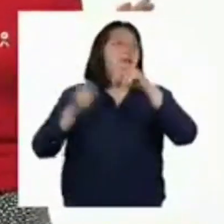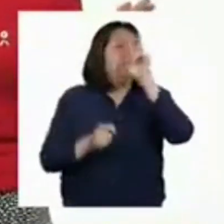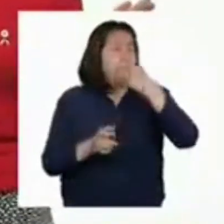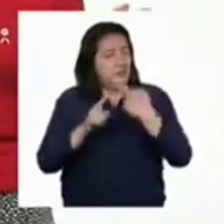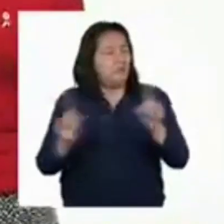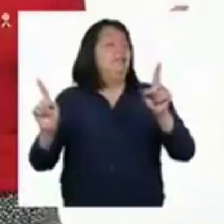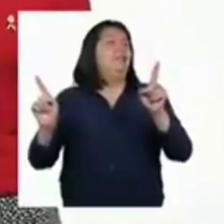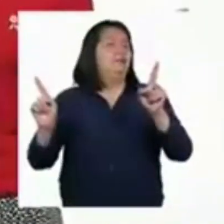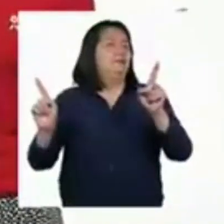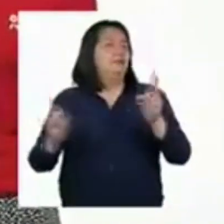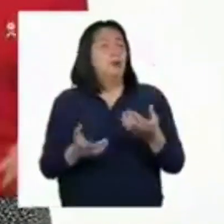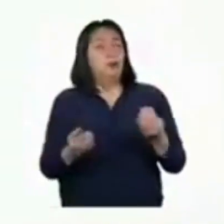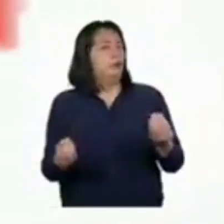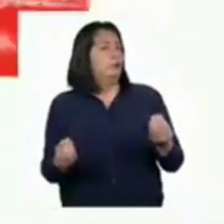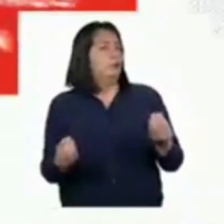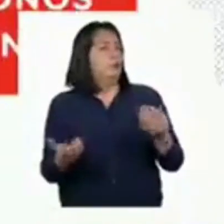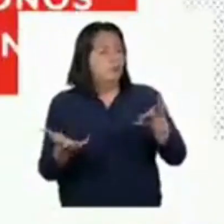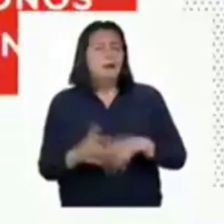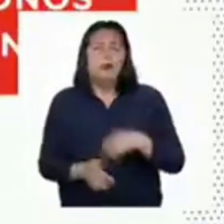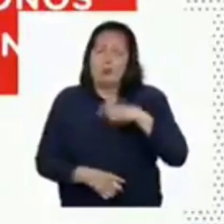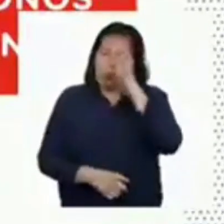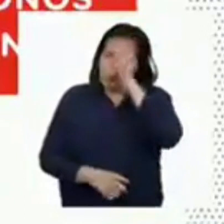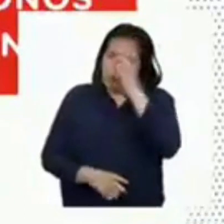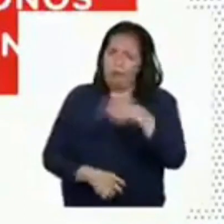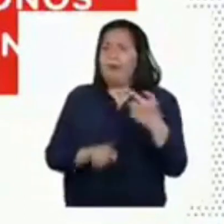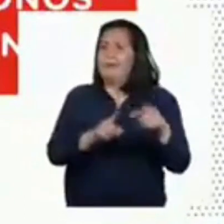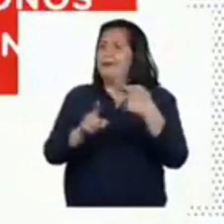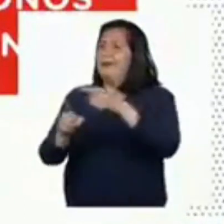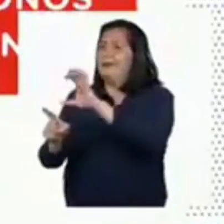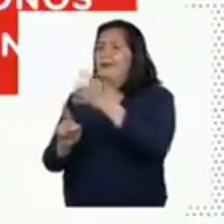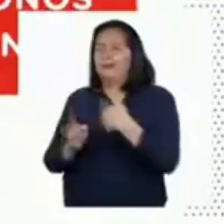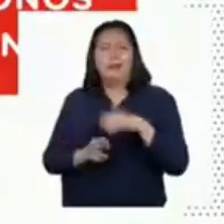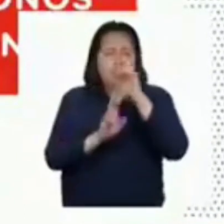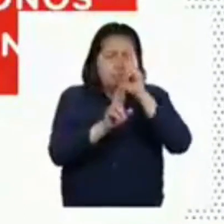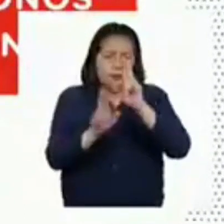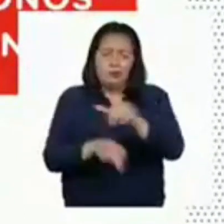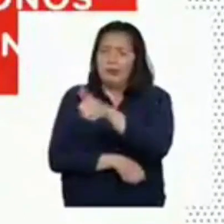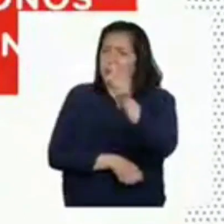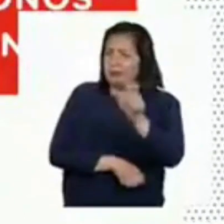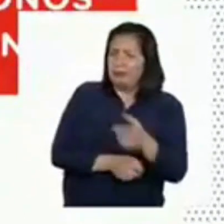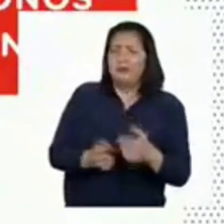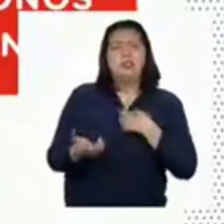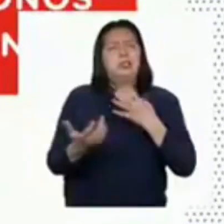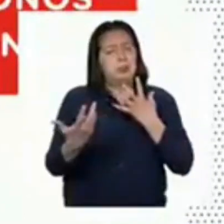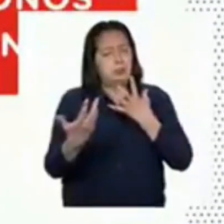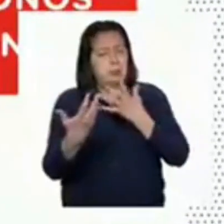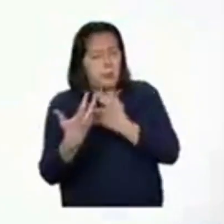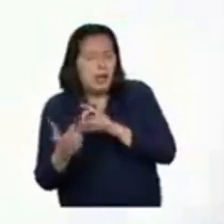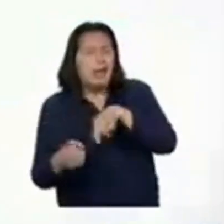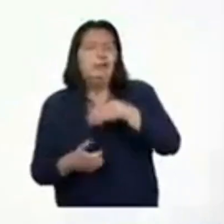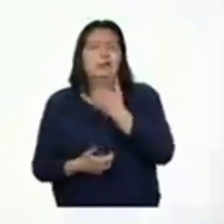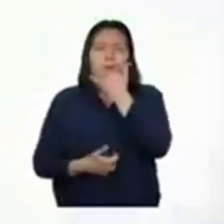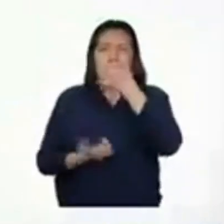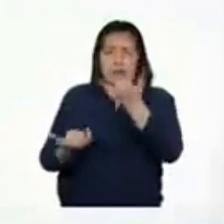manera distinta. ¿Cómo así? Pues valorando nuestra diversidad, respetando a los demás y adecuándonos a esta